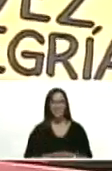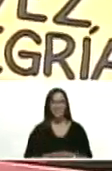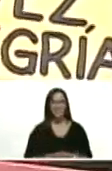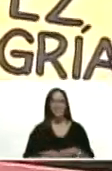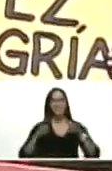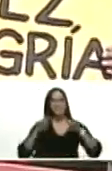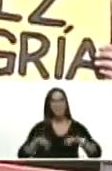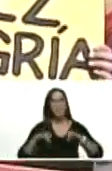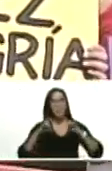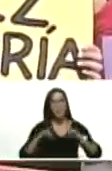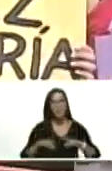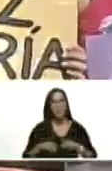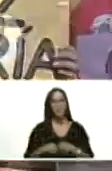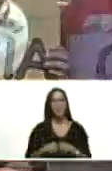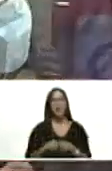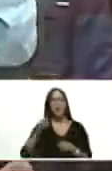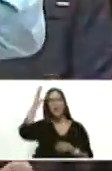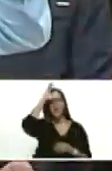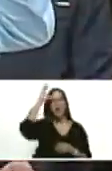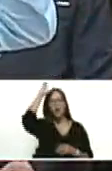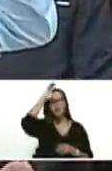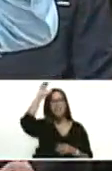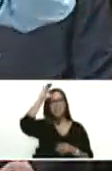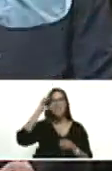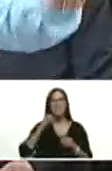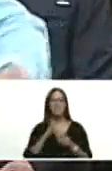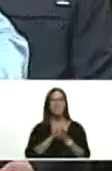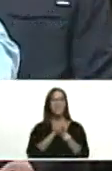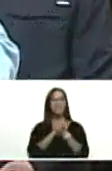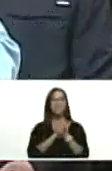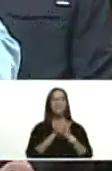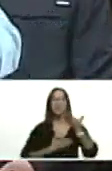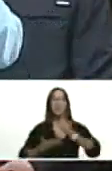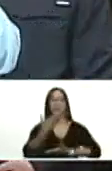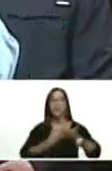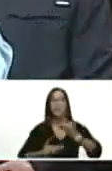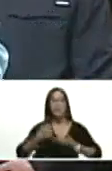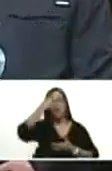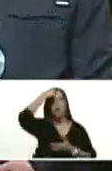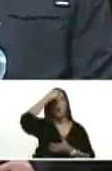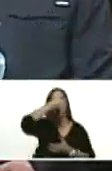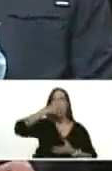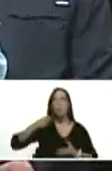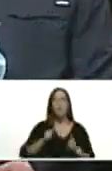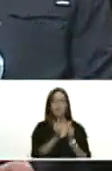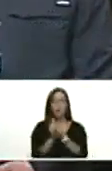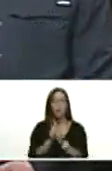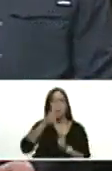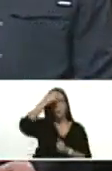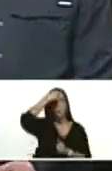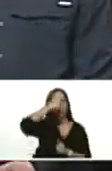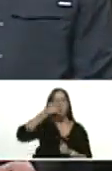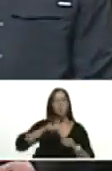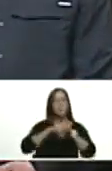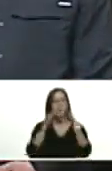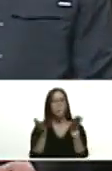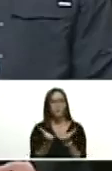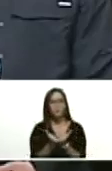sembró una conciencia de solidaridad entre los pueblos y con los pueblos del mundo,